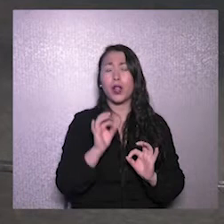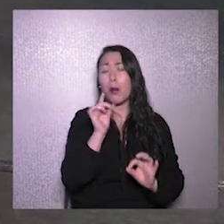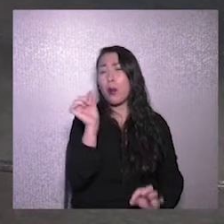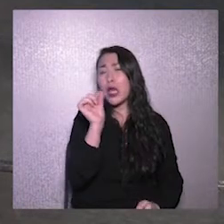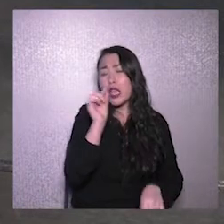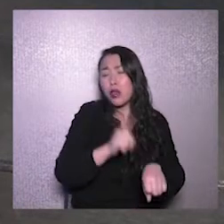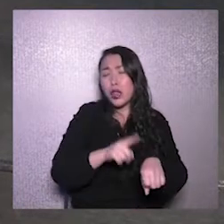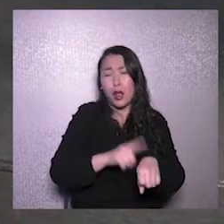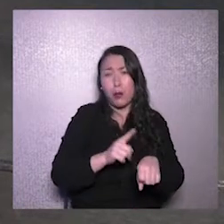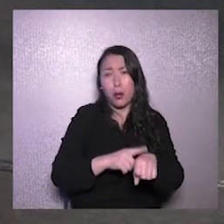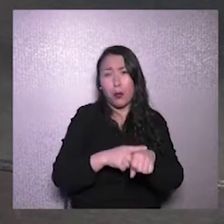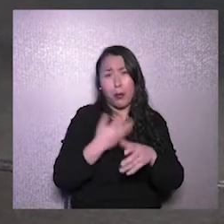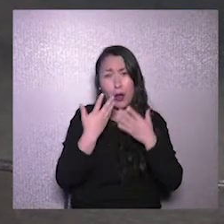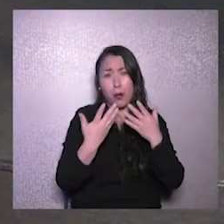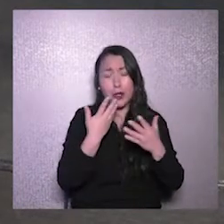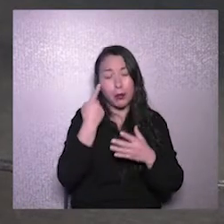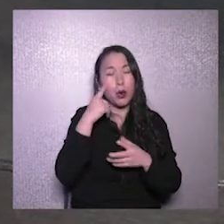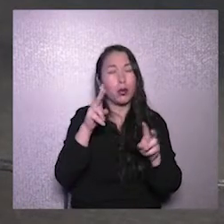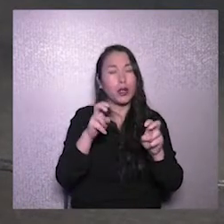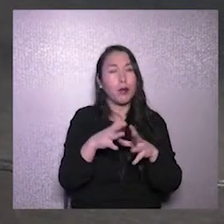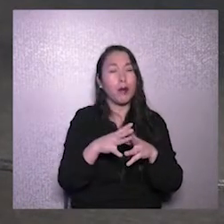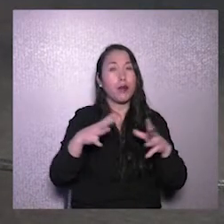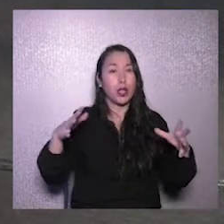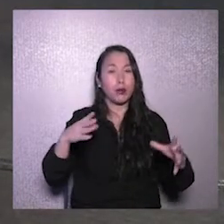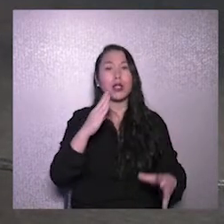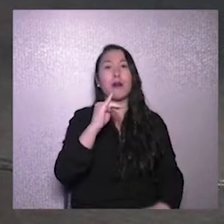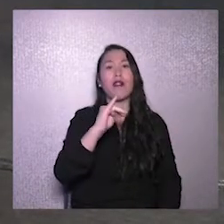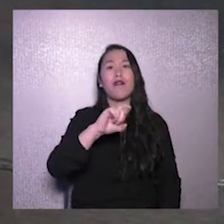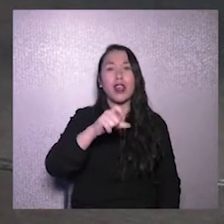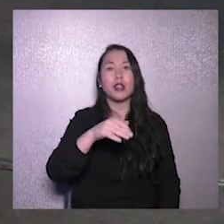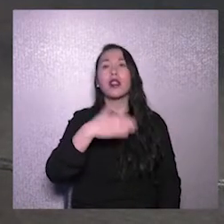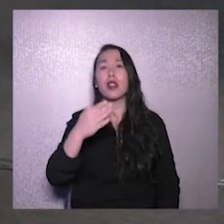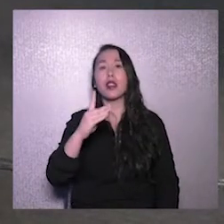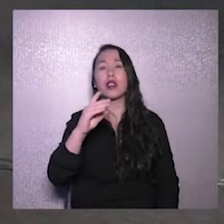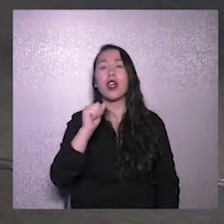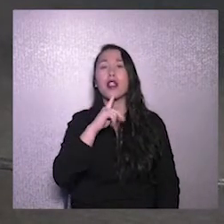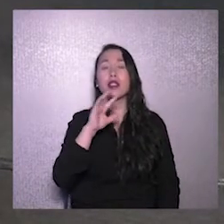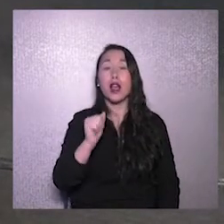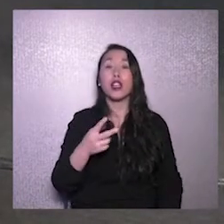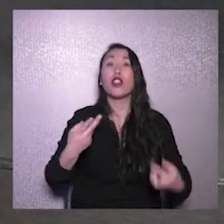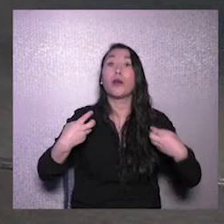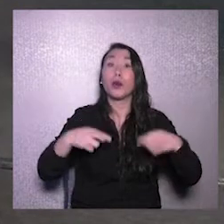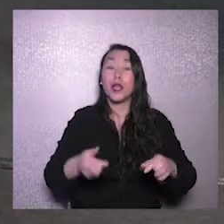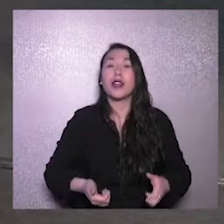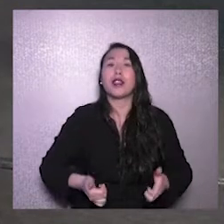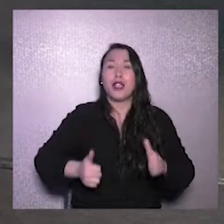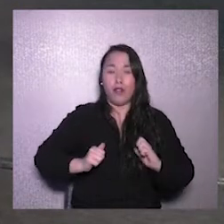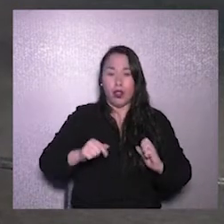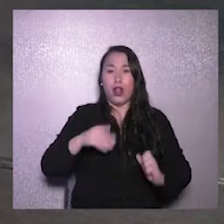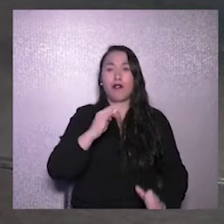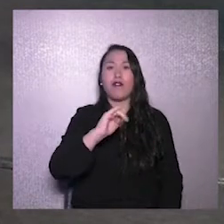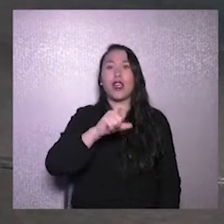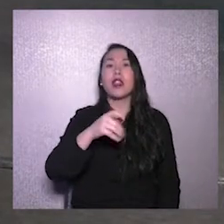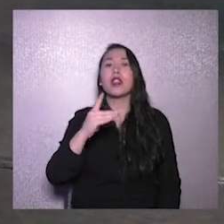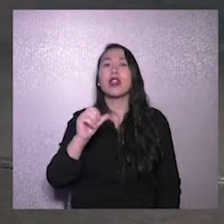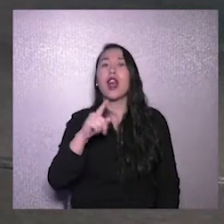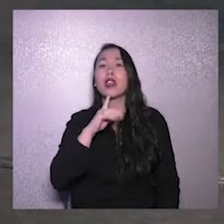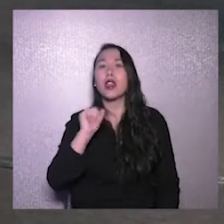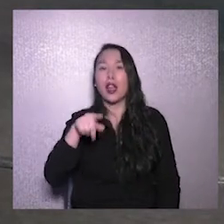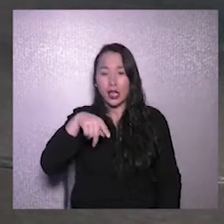minutos para hablar de esto, de un tema grande, de hecho se llama Big Data, de oportunidades y desafíos del Big Data en salud.